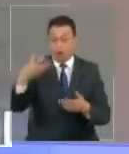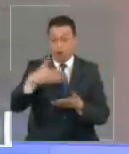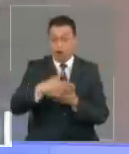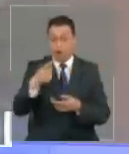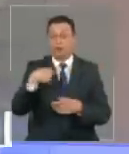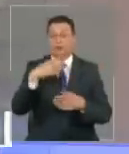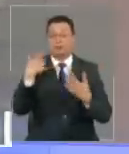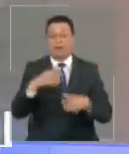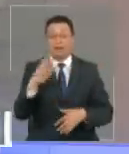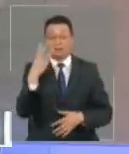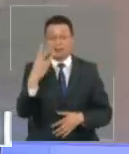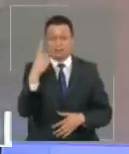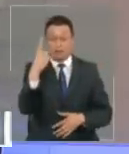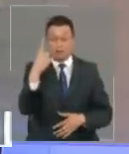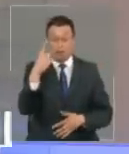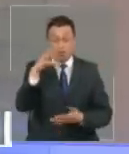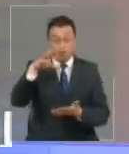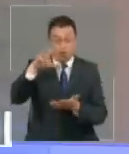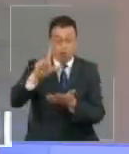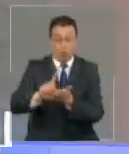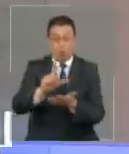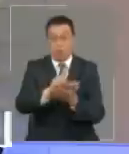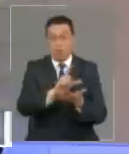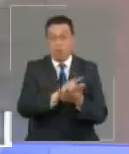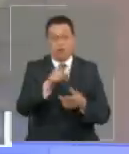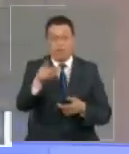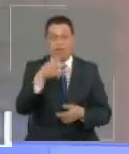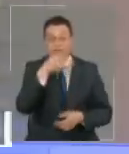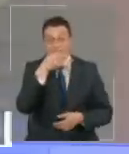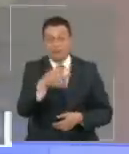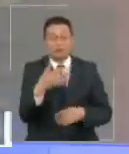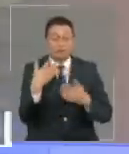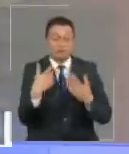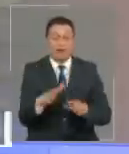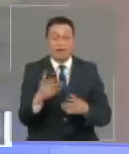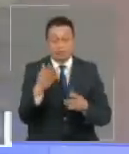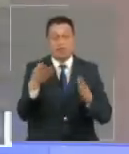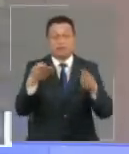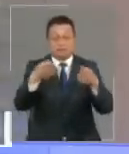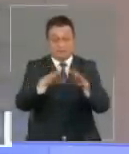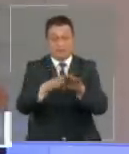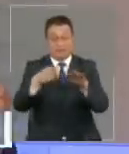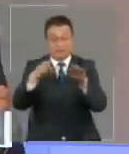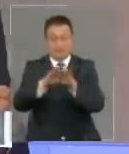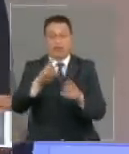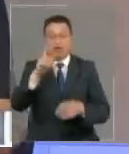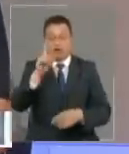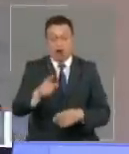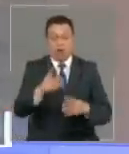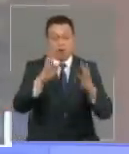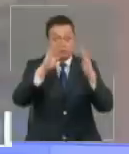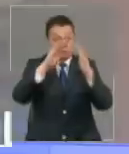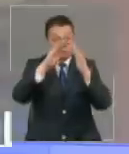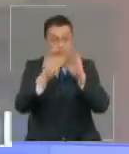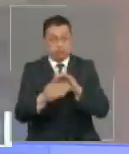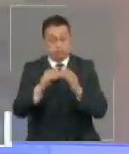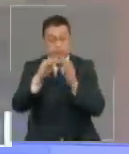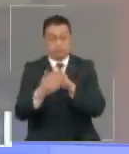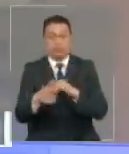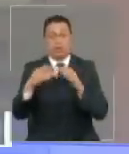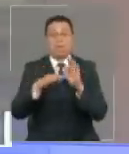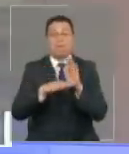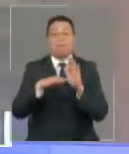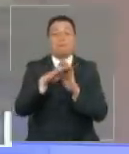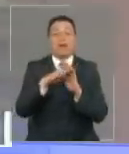inhabilitado 31 inmuebles por lo que él dice, y que hemos clausurado y que hemos dado orden de demolición a más